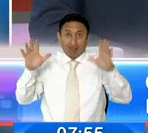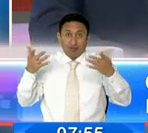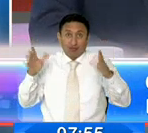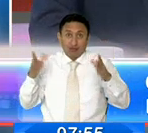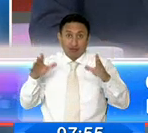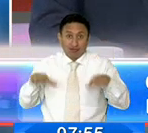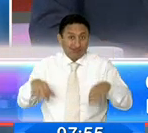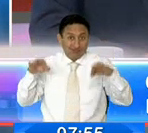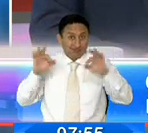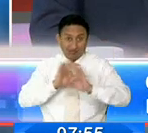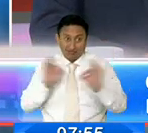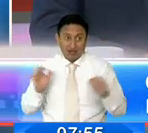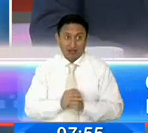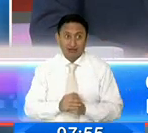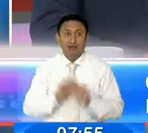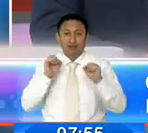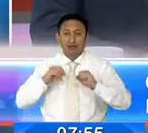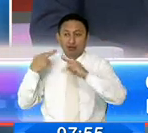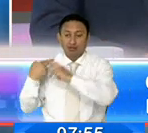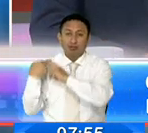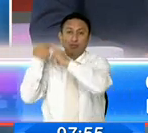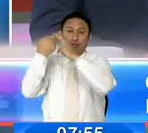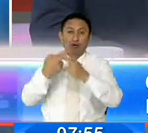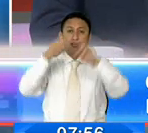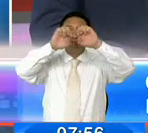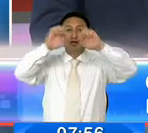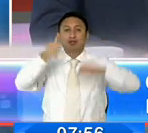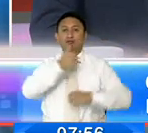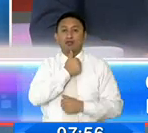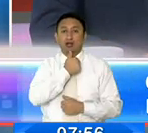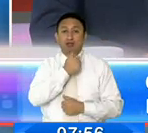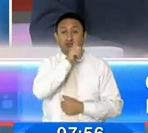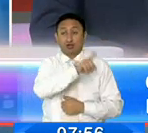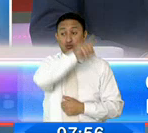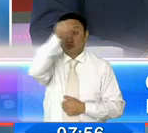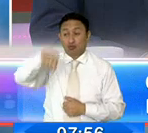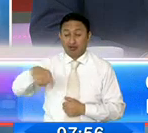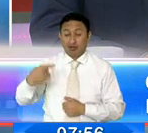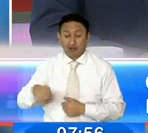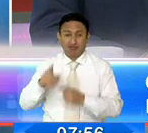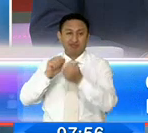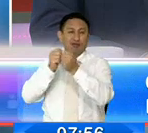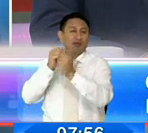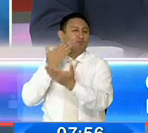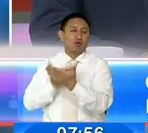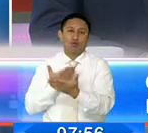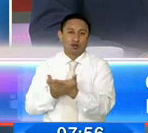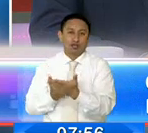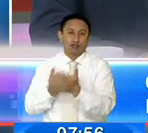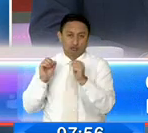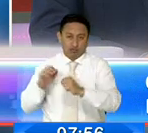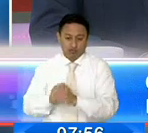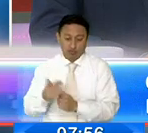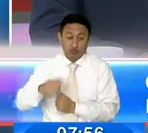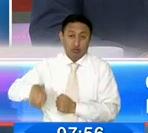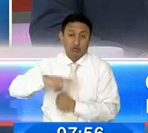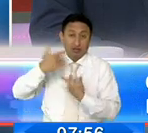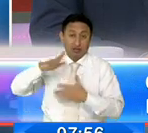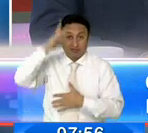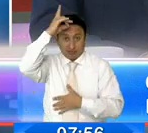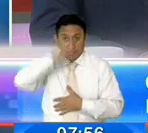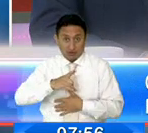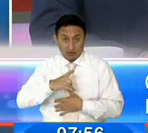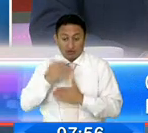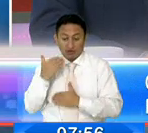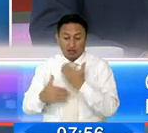seco. Entonces, vamos a dar paso a la empresa privada para que sean ellos los que hagan las propuestas. Nosotros tomaremos las decisiones oportunas